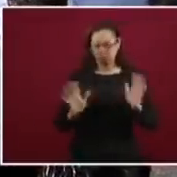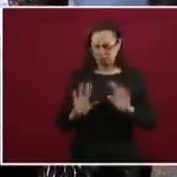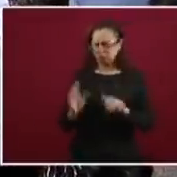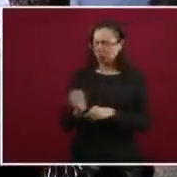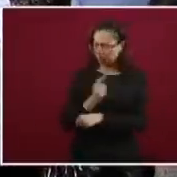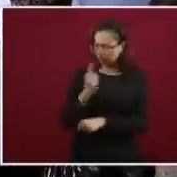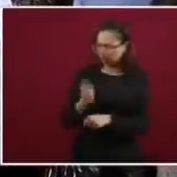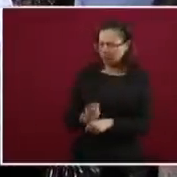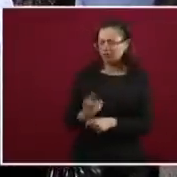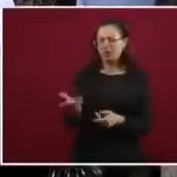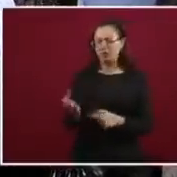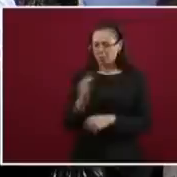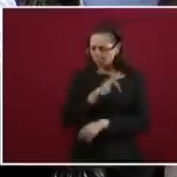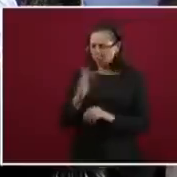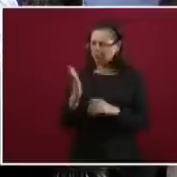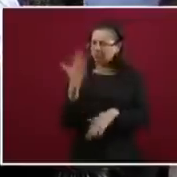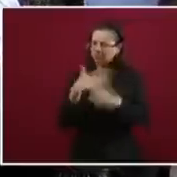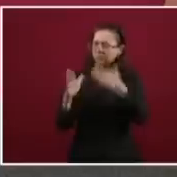trabajo